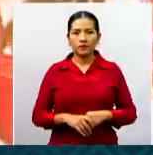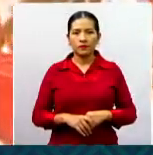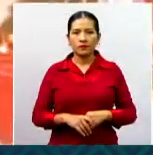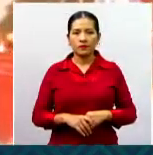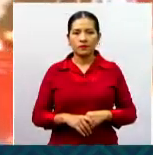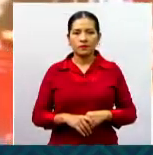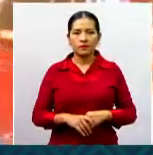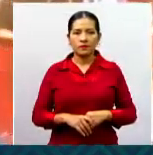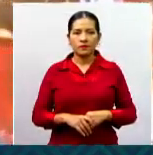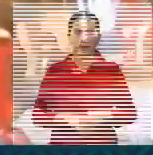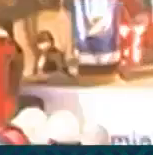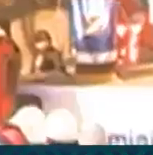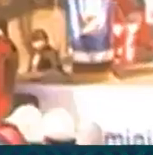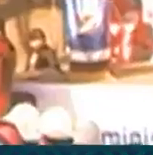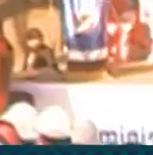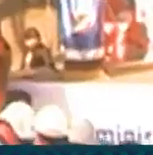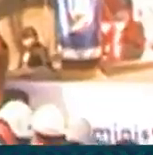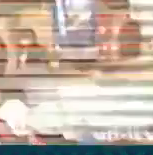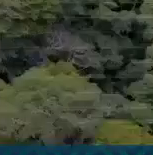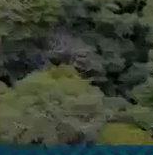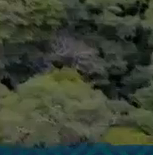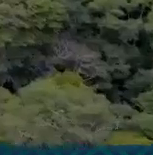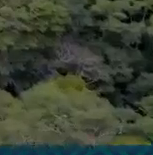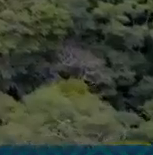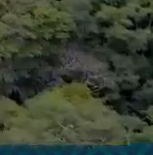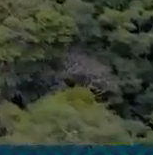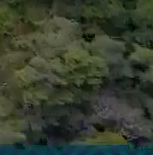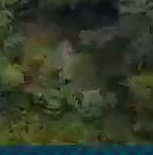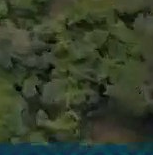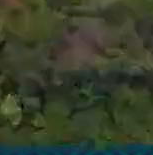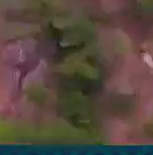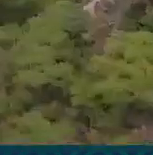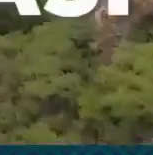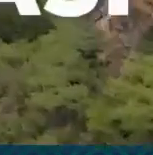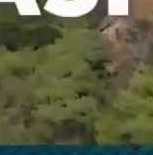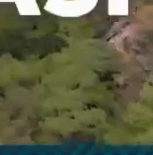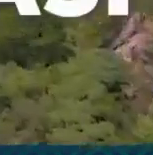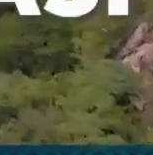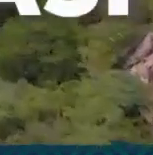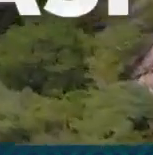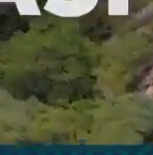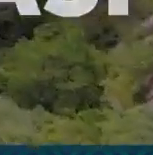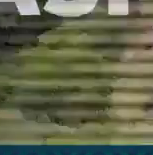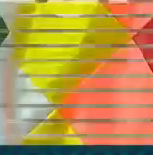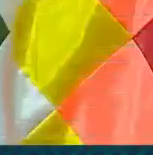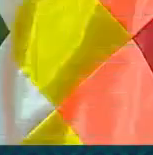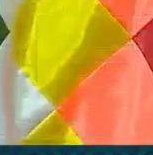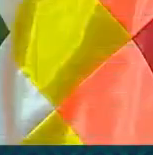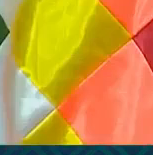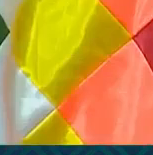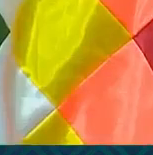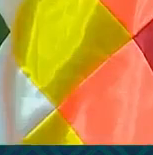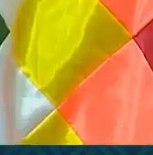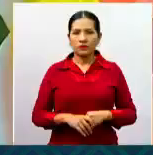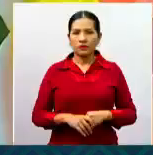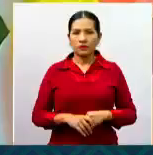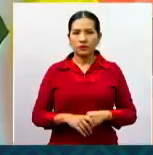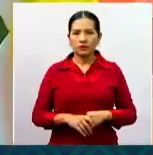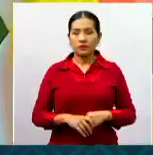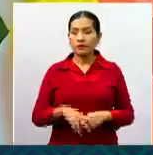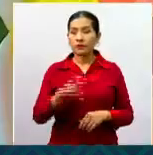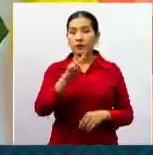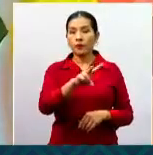viene la segundita, los bailarines. Palmas, palmas, todos. En buena hora, hermano presidente. En los